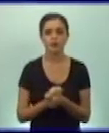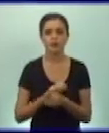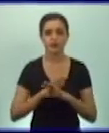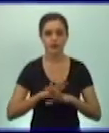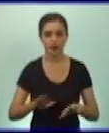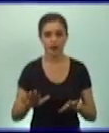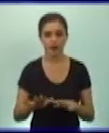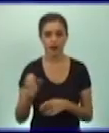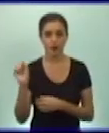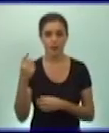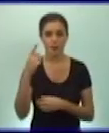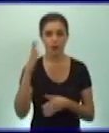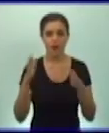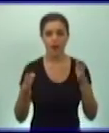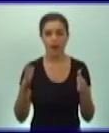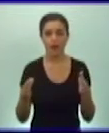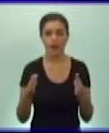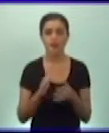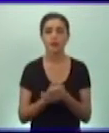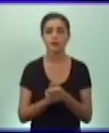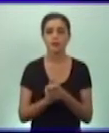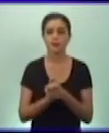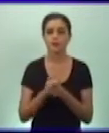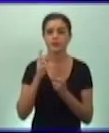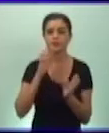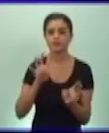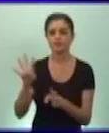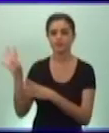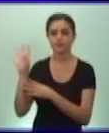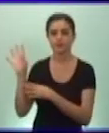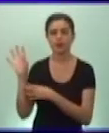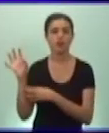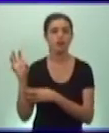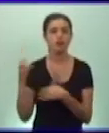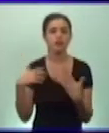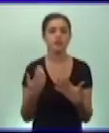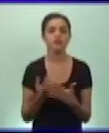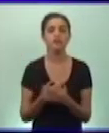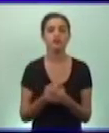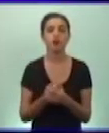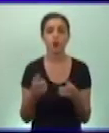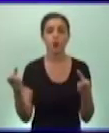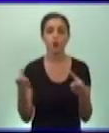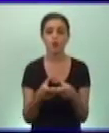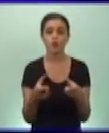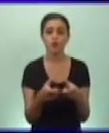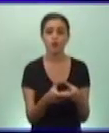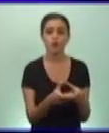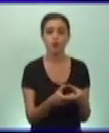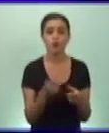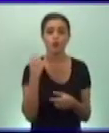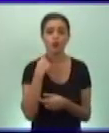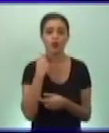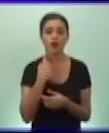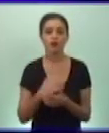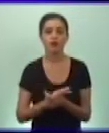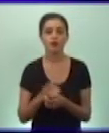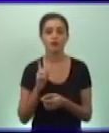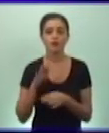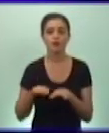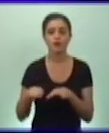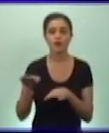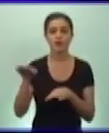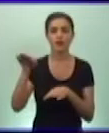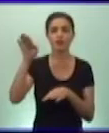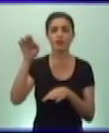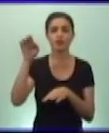Ya en la primera década del siglo XXI, un grupo de años no creció la población